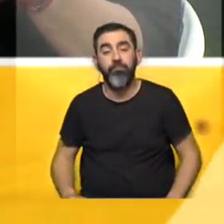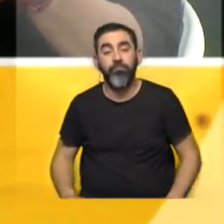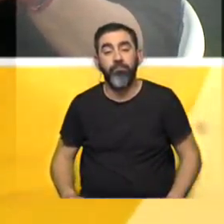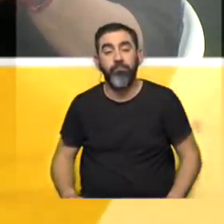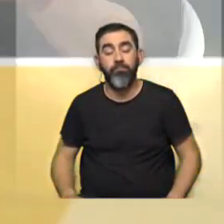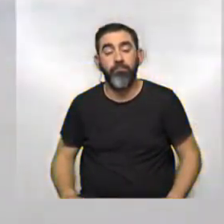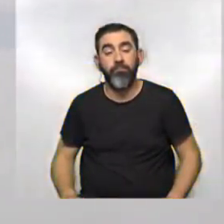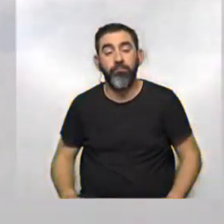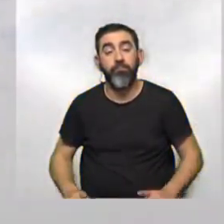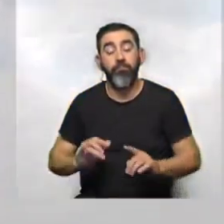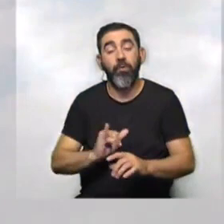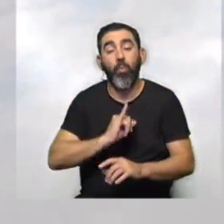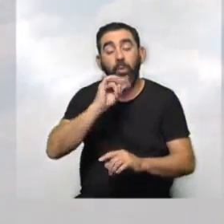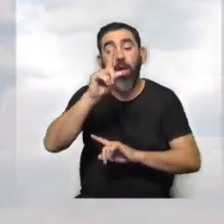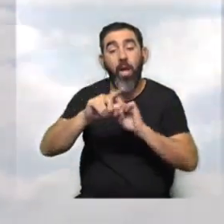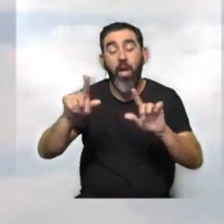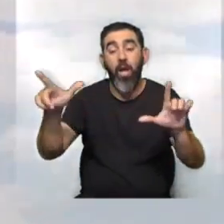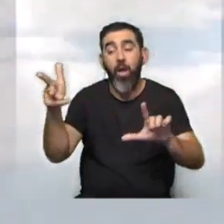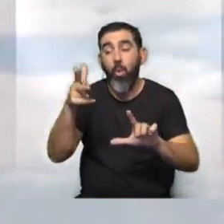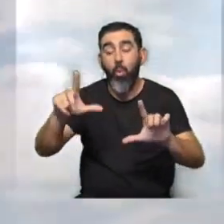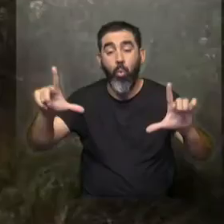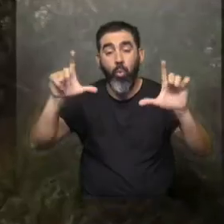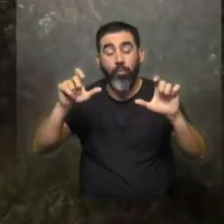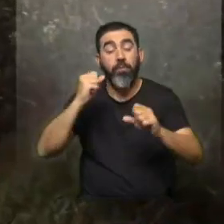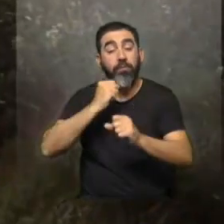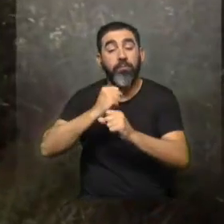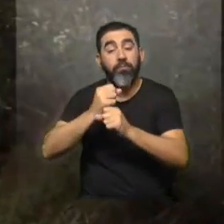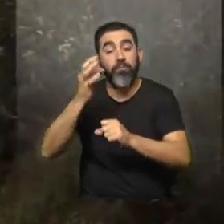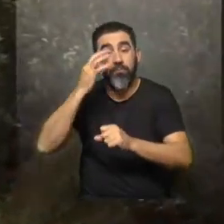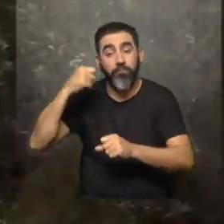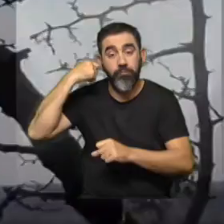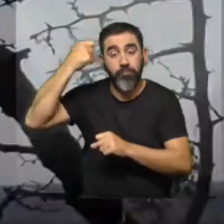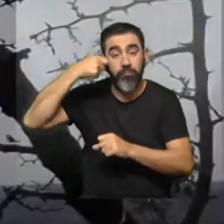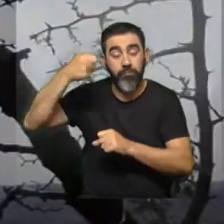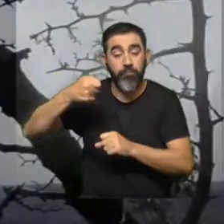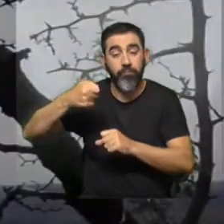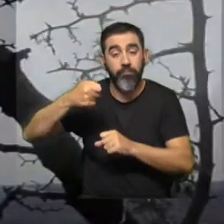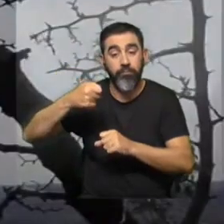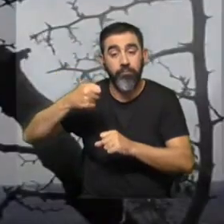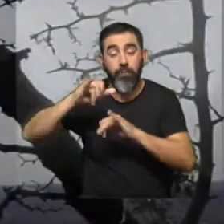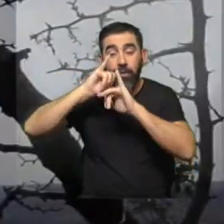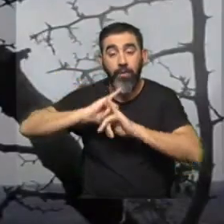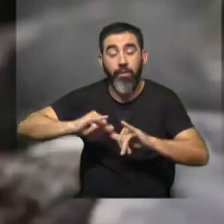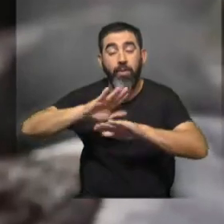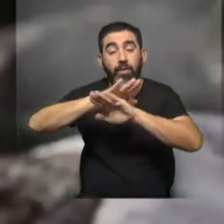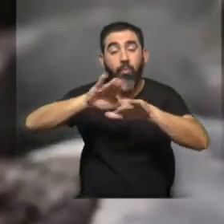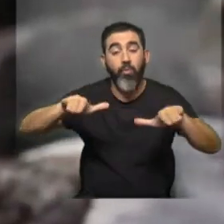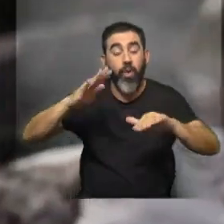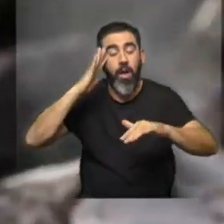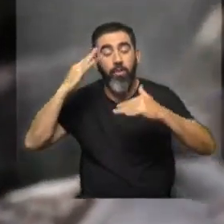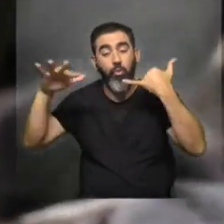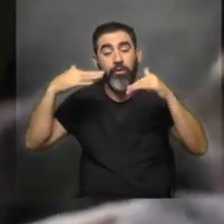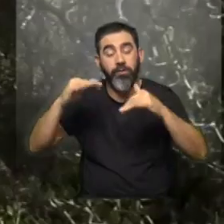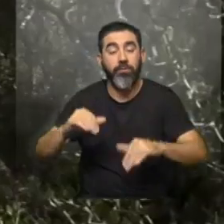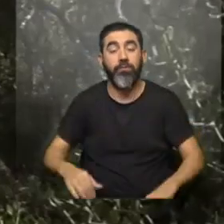quiero contar que algunas de las imágenes que estamos viendo tienen que ver con un trabajo documental que ustedes hicieron de divulgación para niños, sí, ¿no? Y adolescentes, cerca